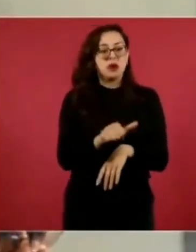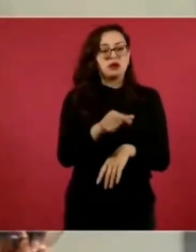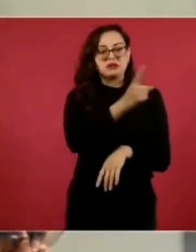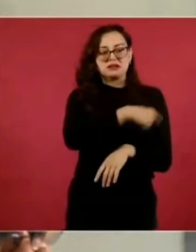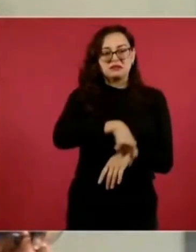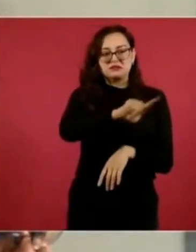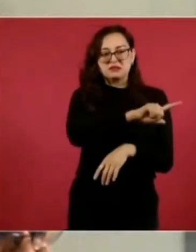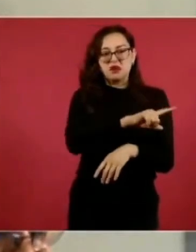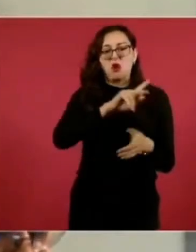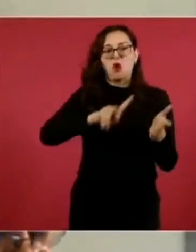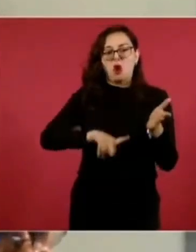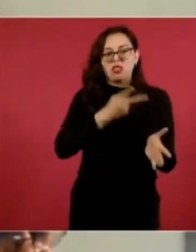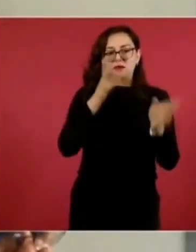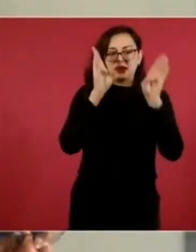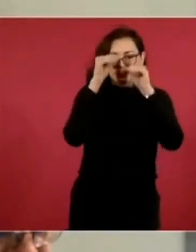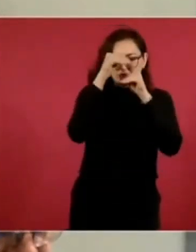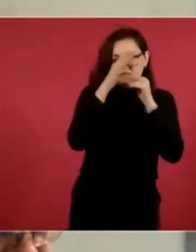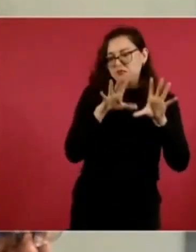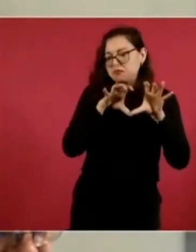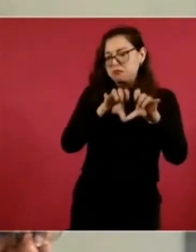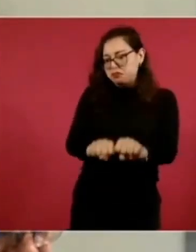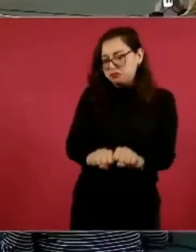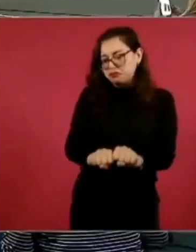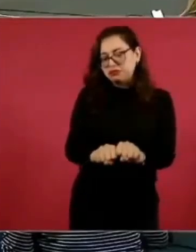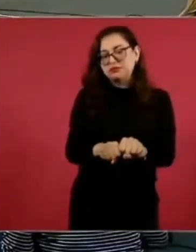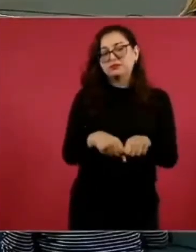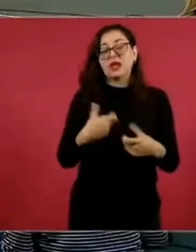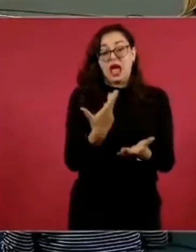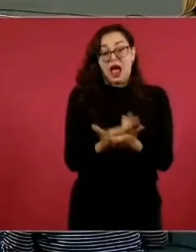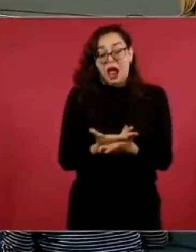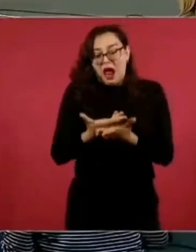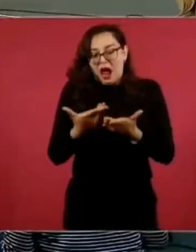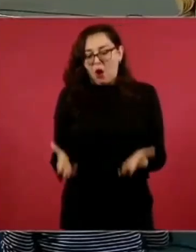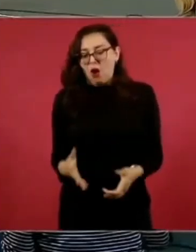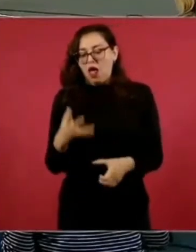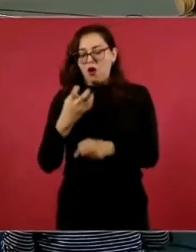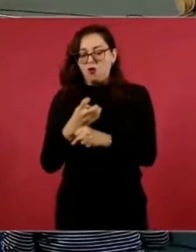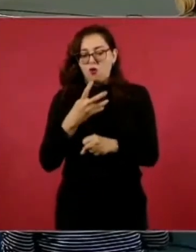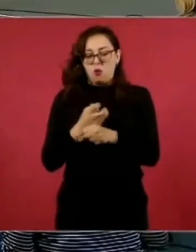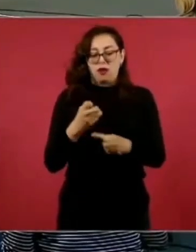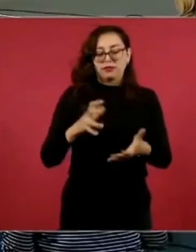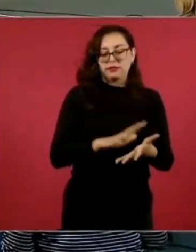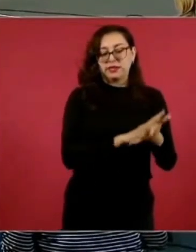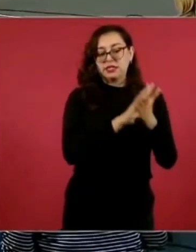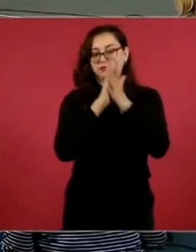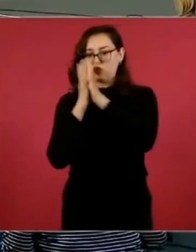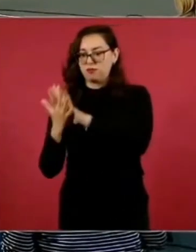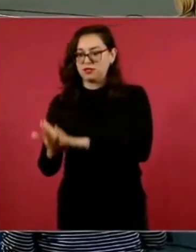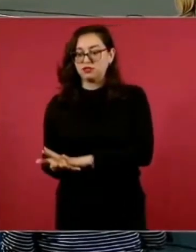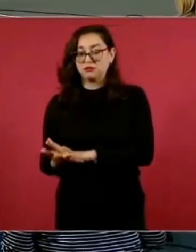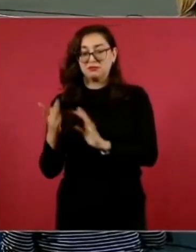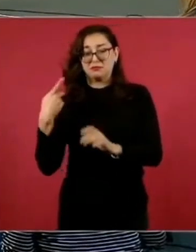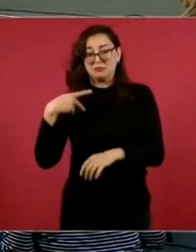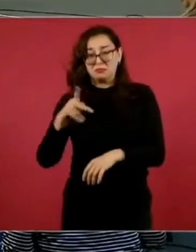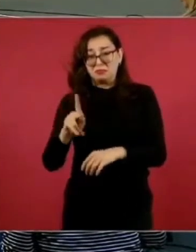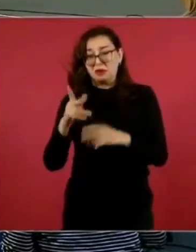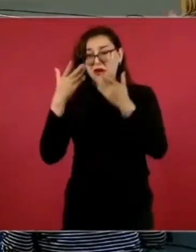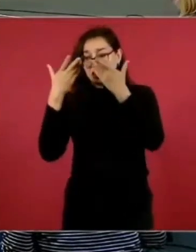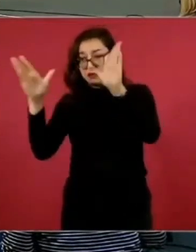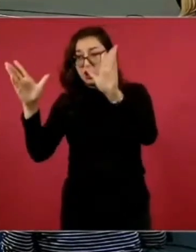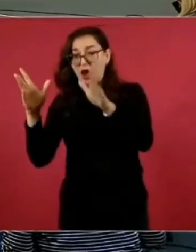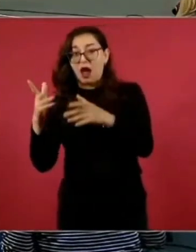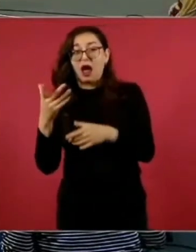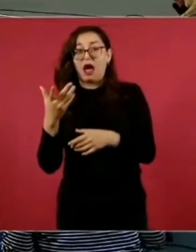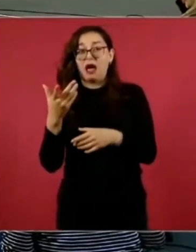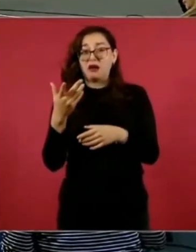que en esta cuarta transformación no vaya a suceder lo mismo? Vemos como ve el pueblo de México con tristeza que algunos de